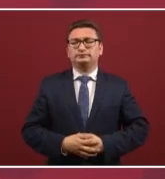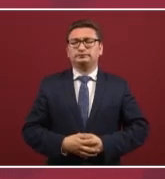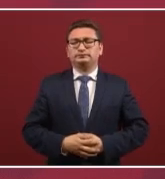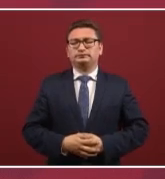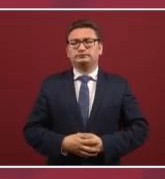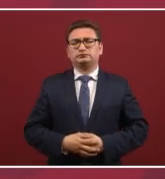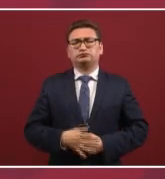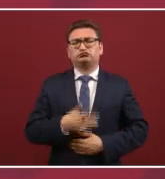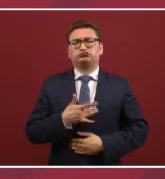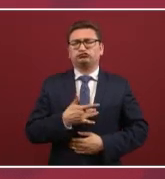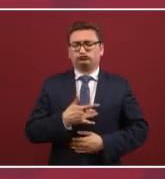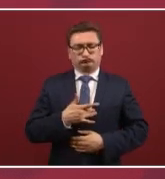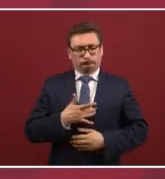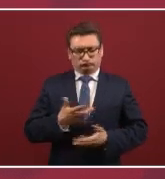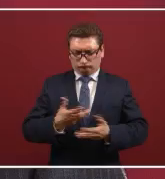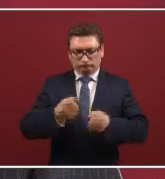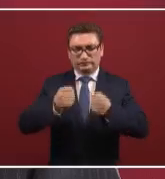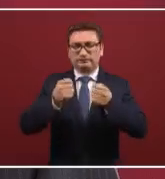seguro